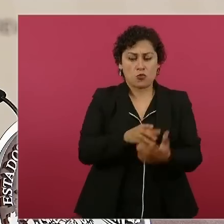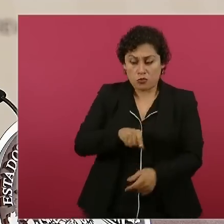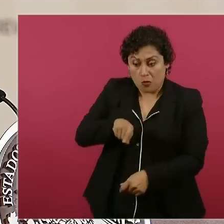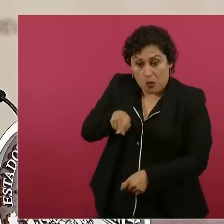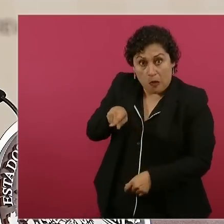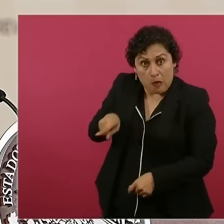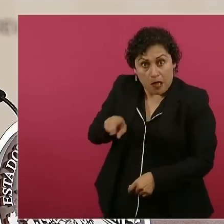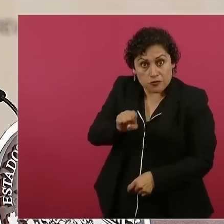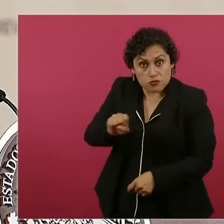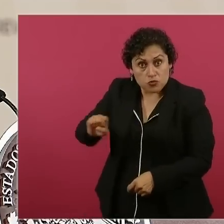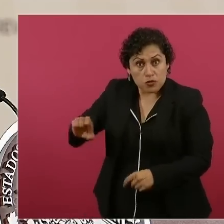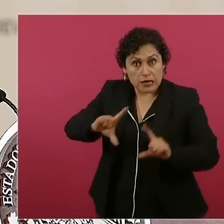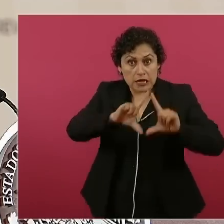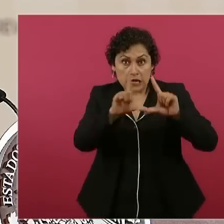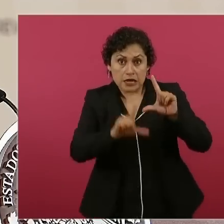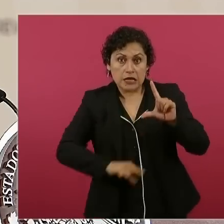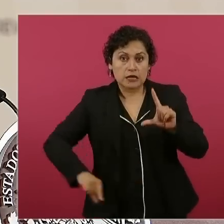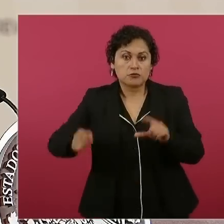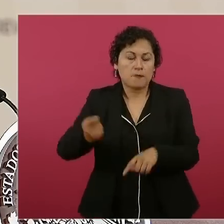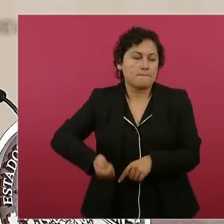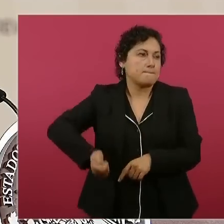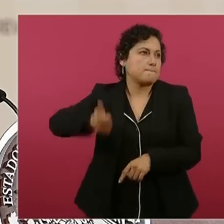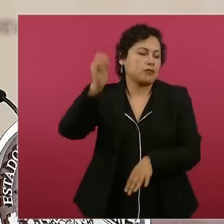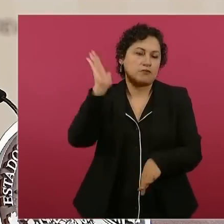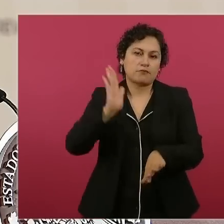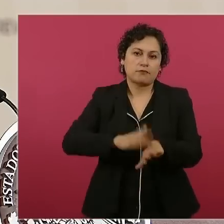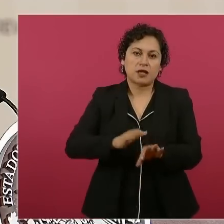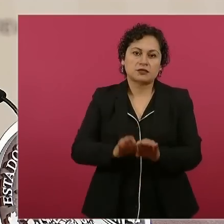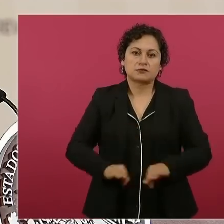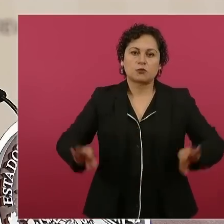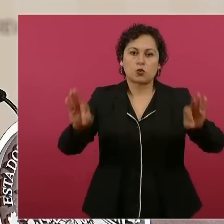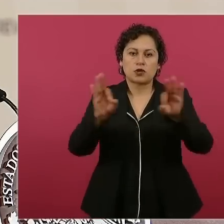lo que es la nación maya.